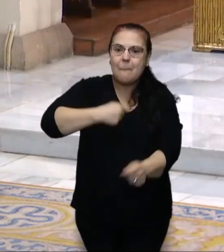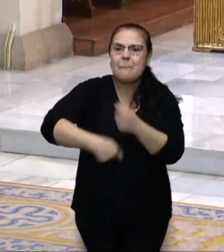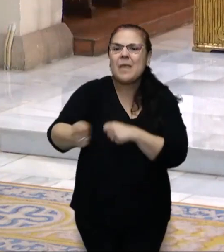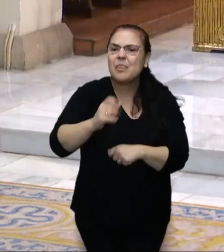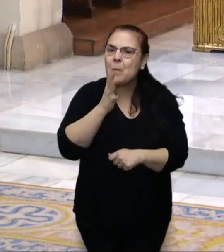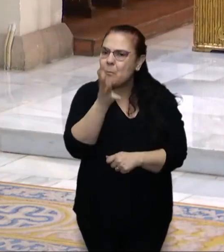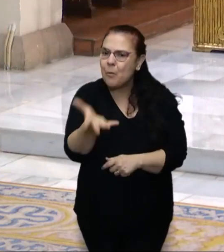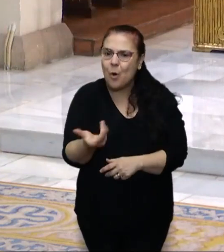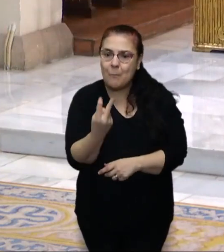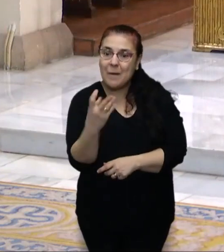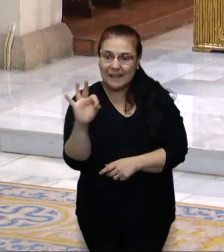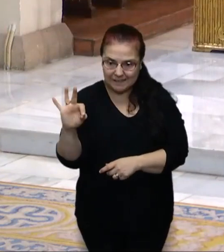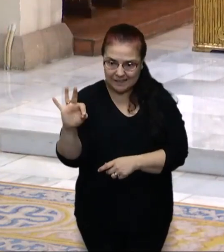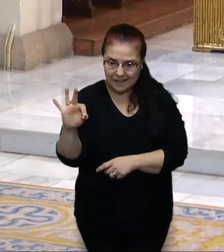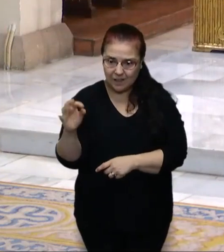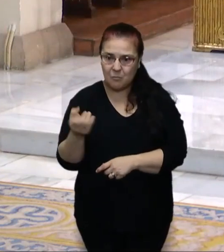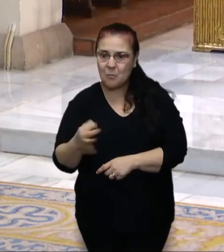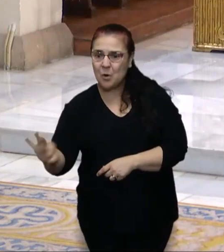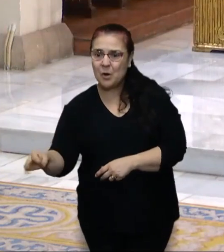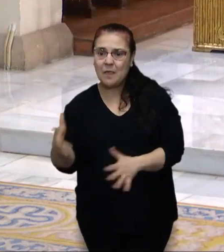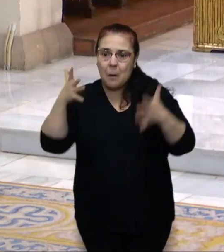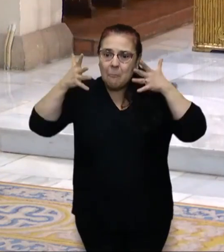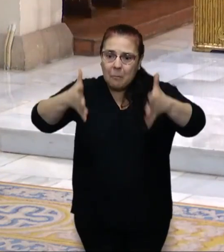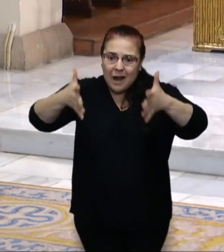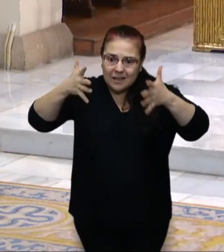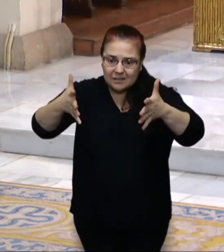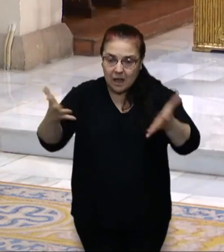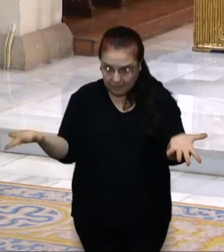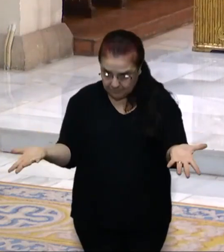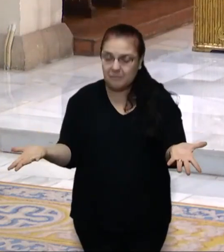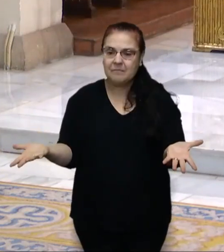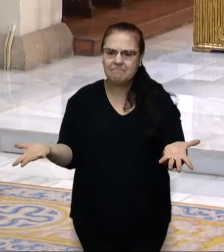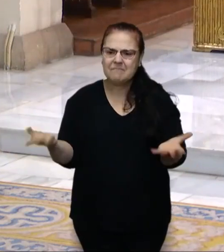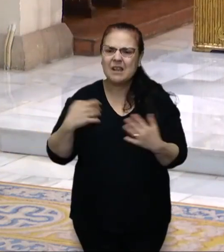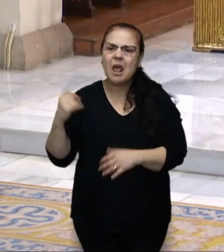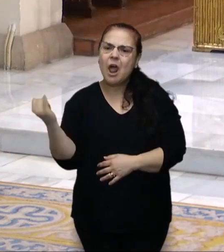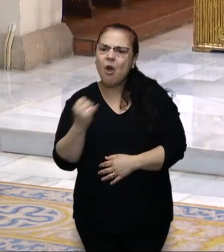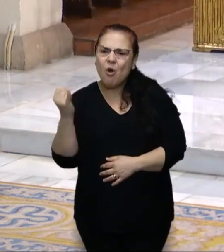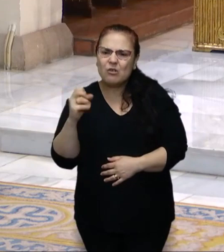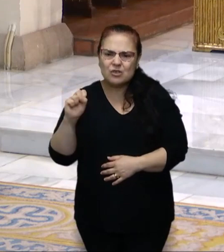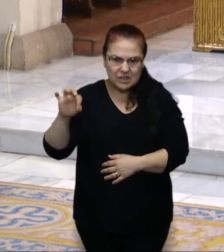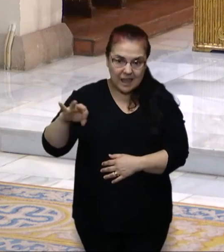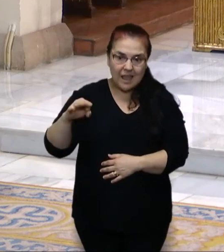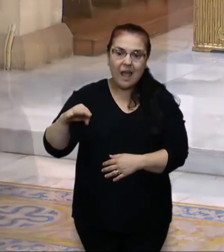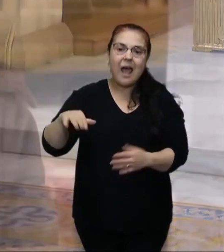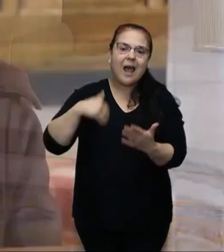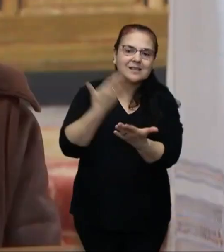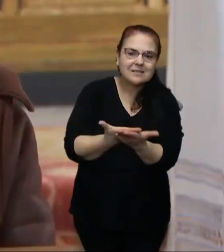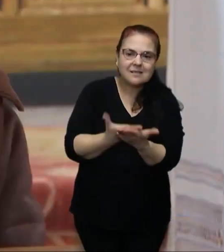20 monedas de plata. Estos se llevaron a José a Egipto.